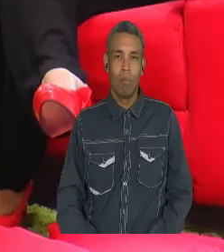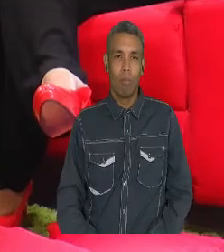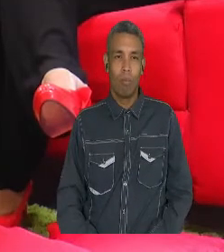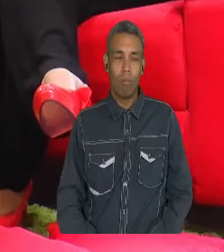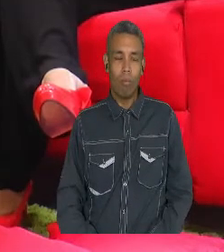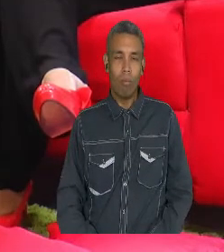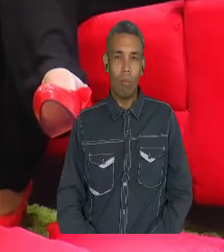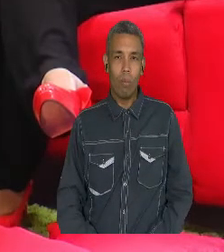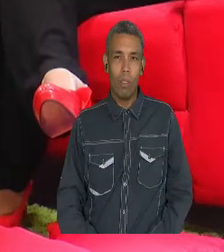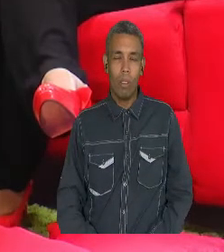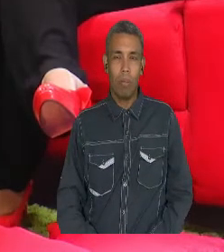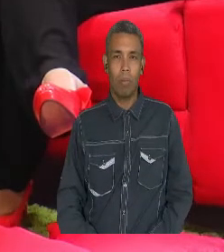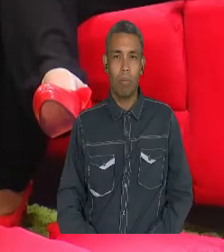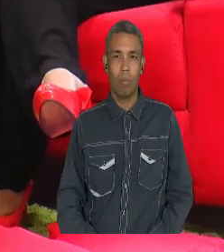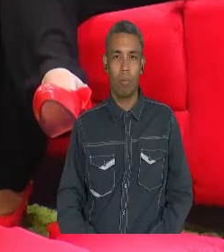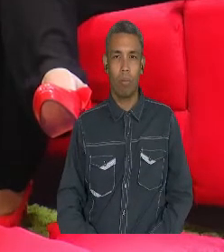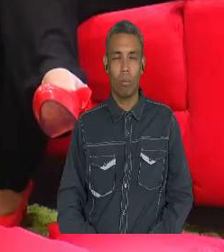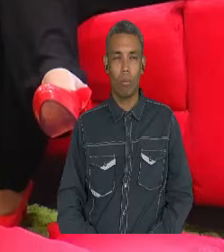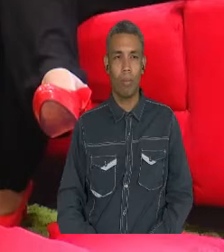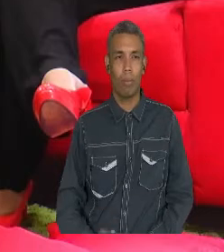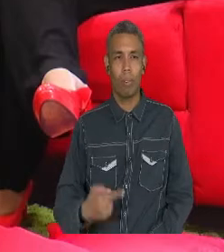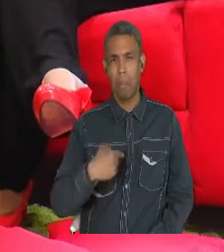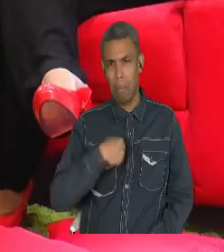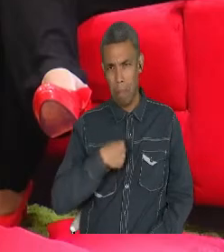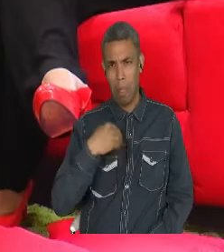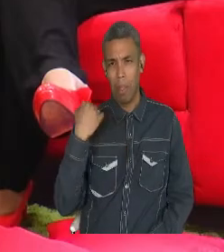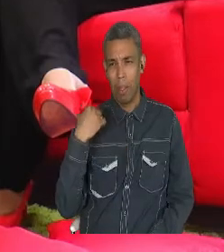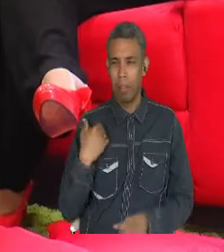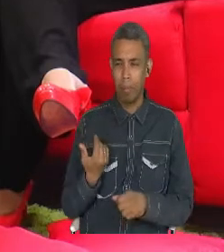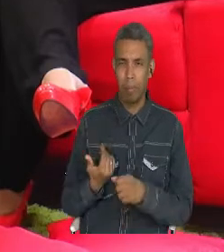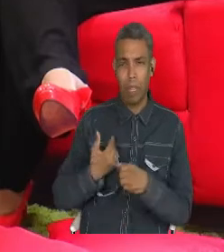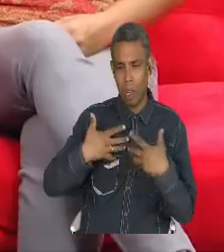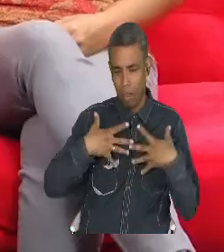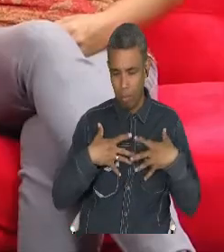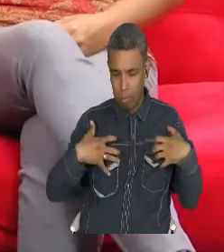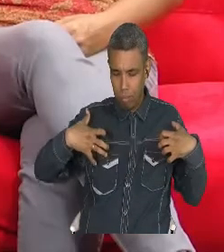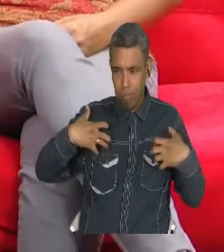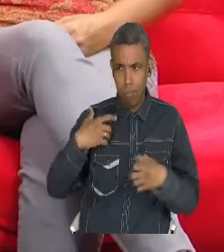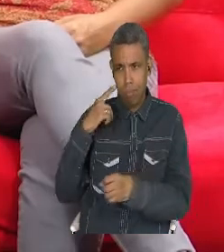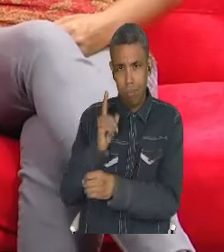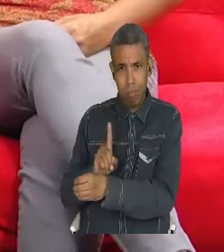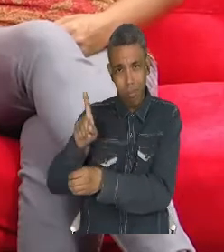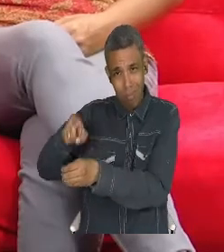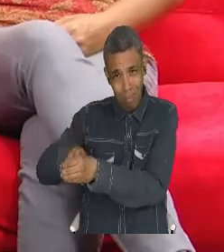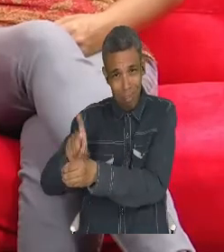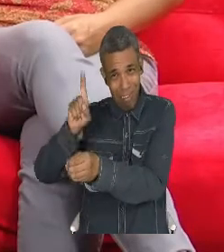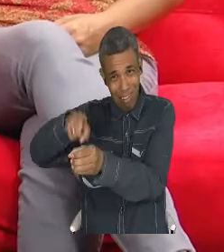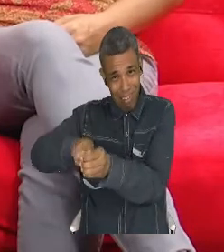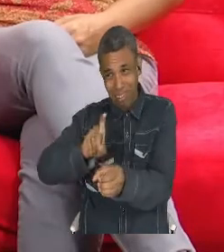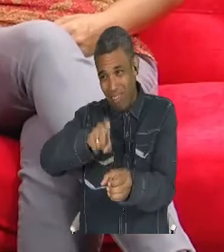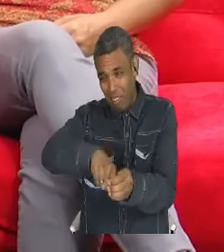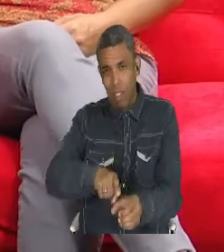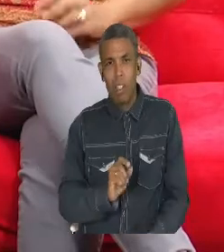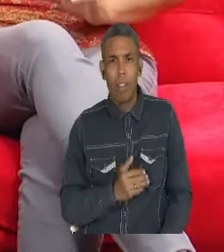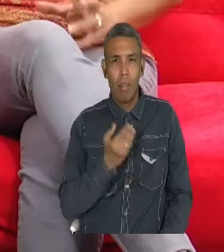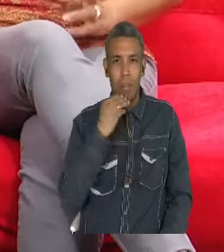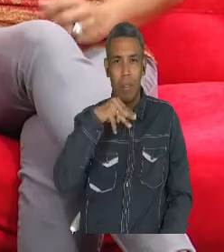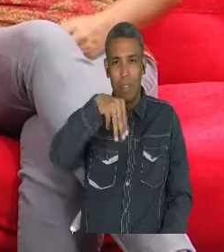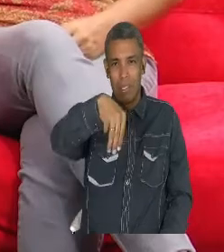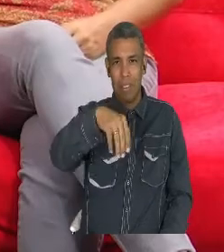ha estado en diferentes agrupaciones musicales a nivel de Barranca Bermeja, acompañada por Marlon Ramírez. Tuvimos ahí